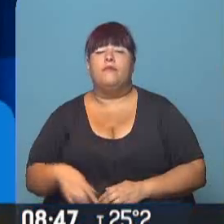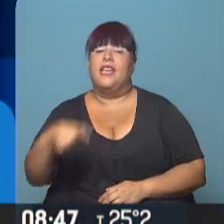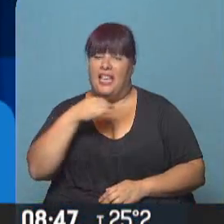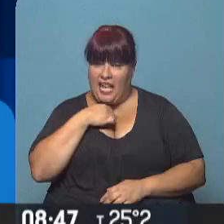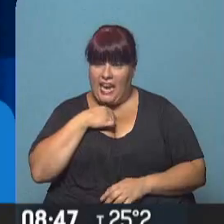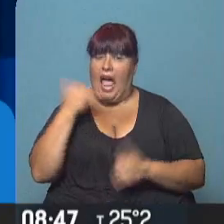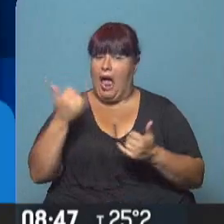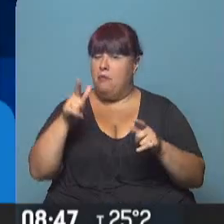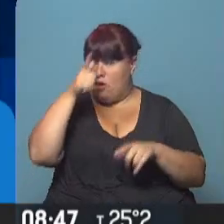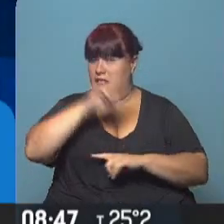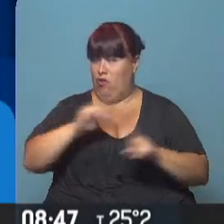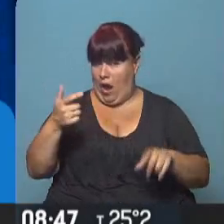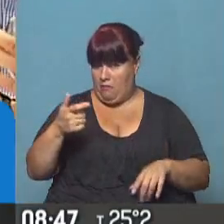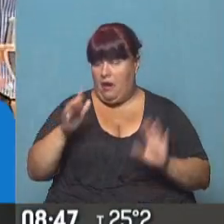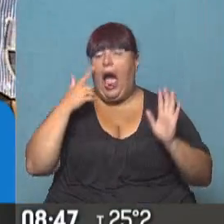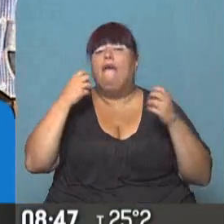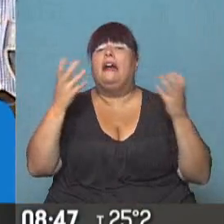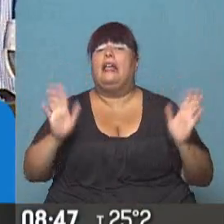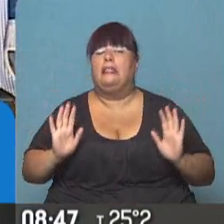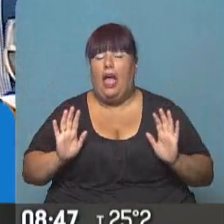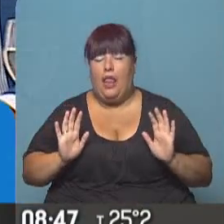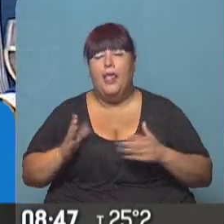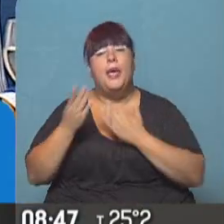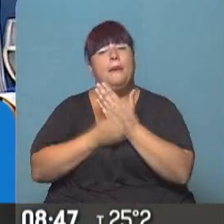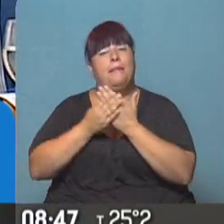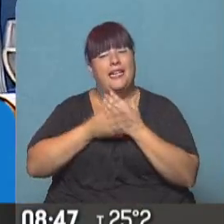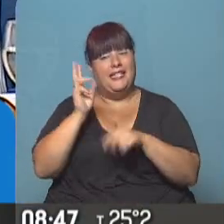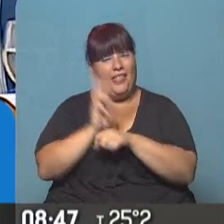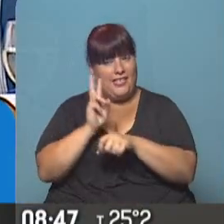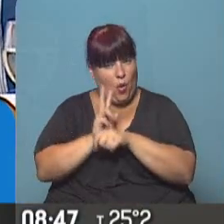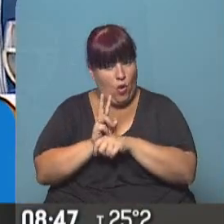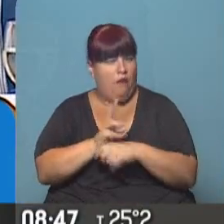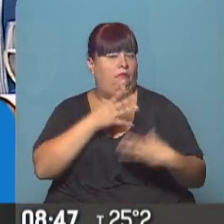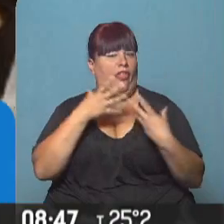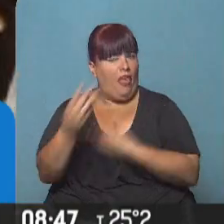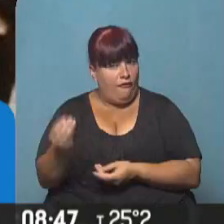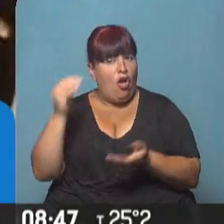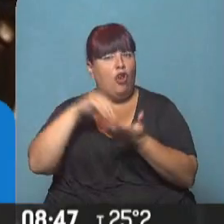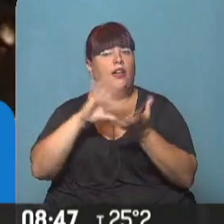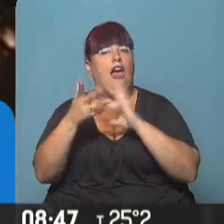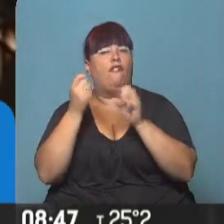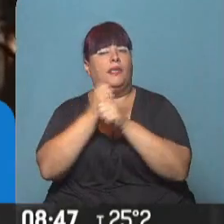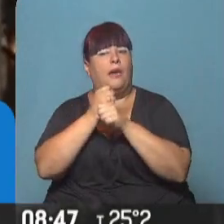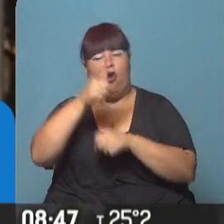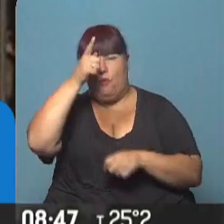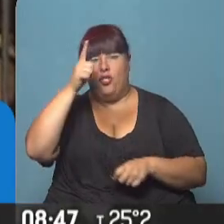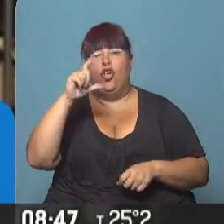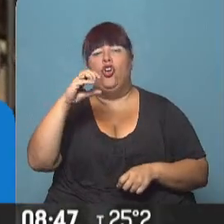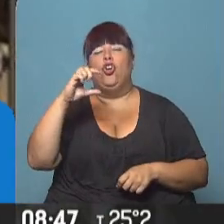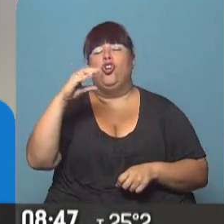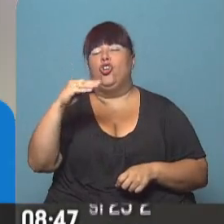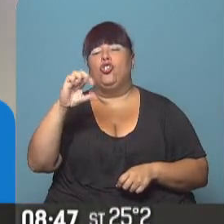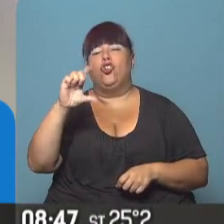tenemos policías sin armas. A ver cómo nos va. La ministra de Seguridad defendió nuevamente el accionar del policía Luis